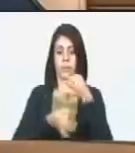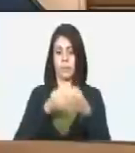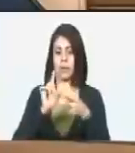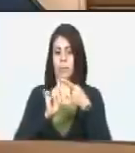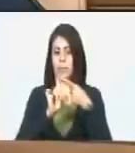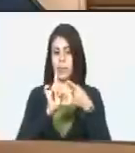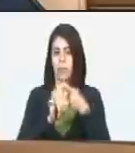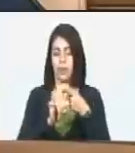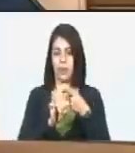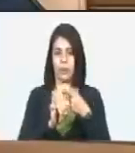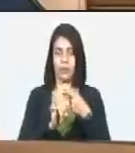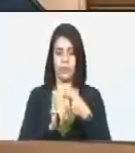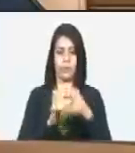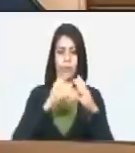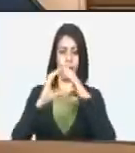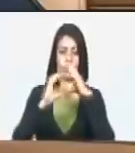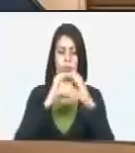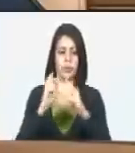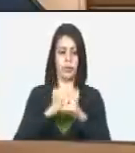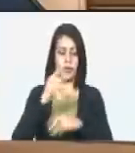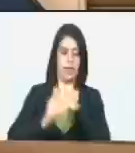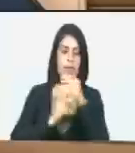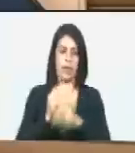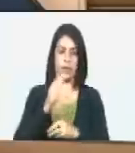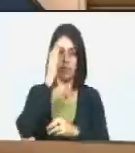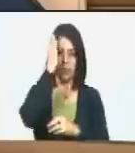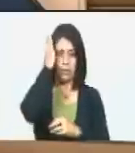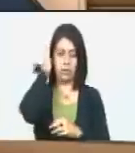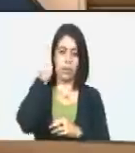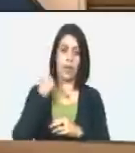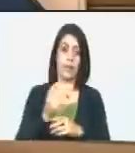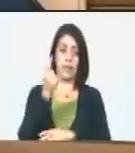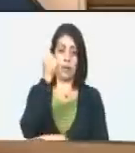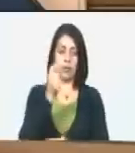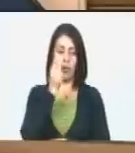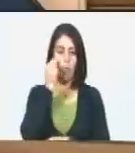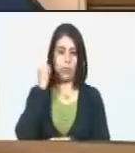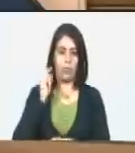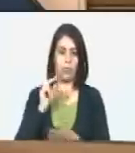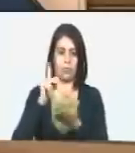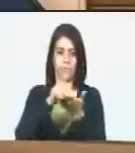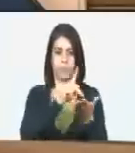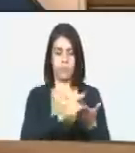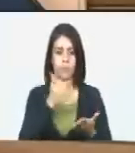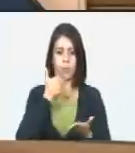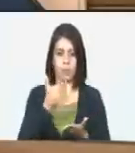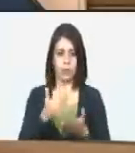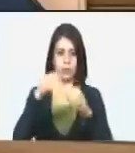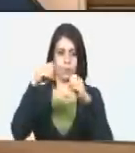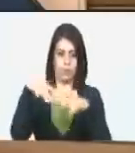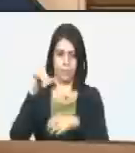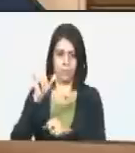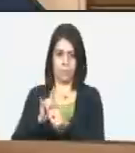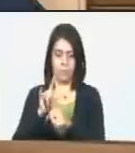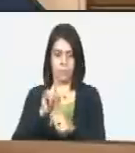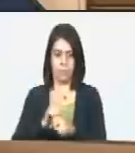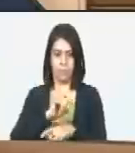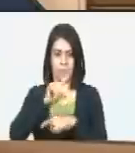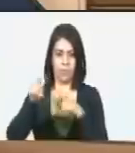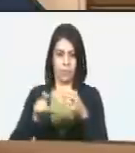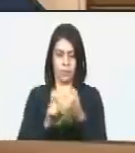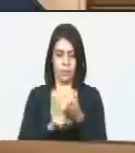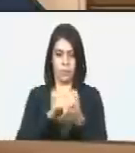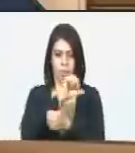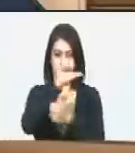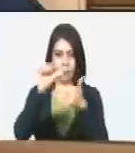cuenta, comunicaciones suscritas por diputadas y diputados principales solicitando permiso para ausentarse e incorporar a las diputadas y